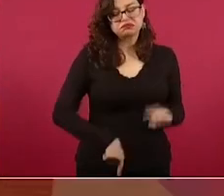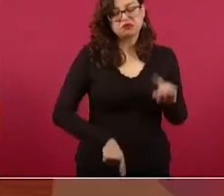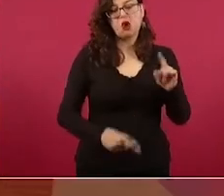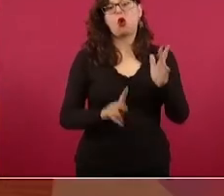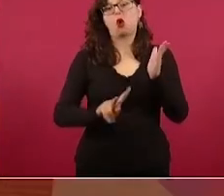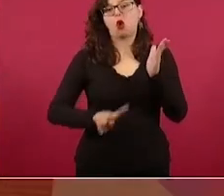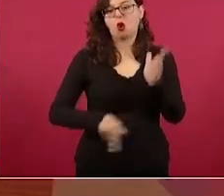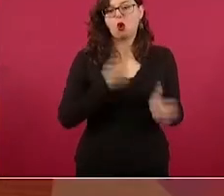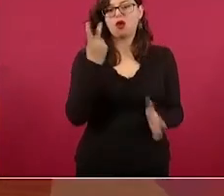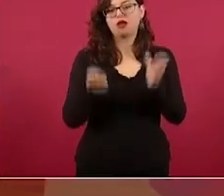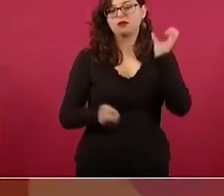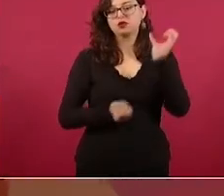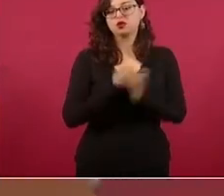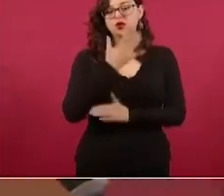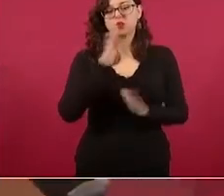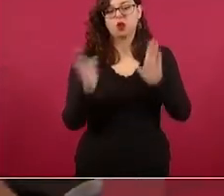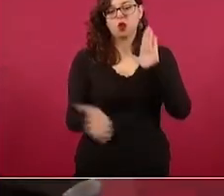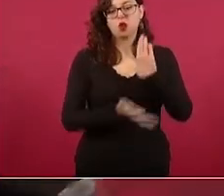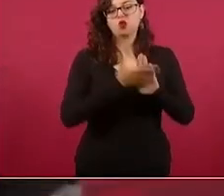yo